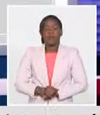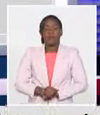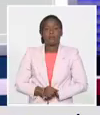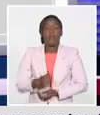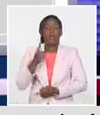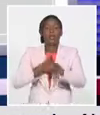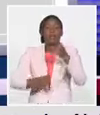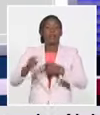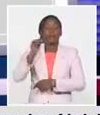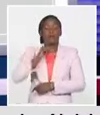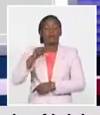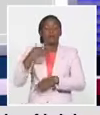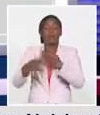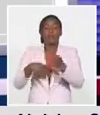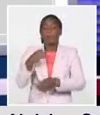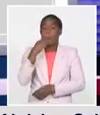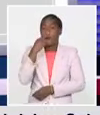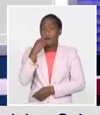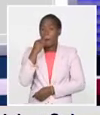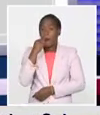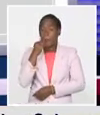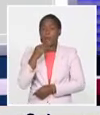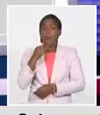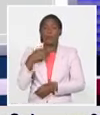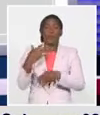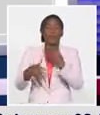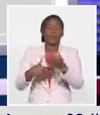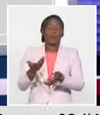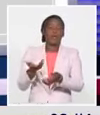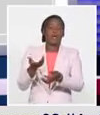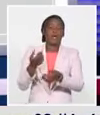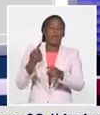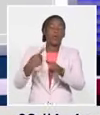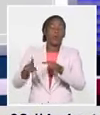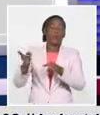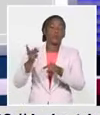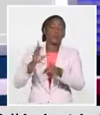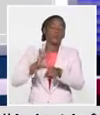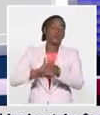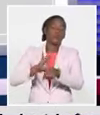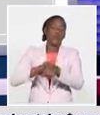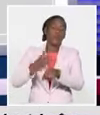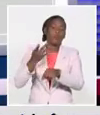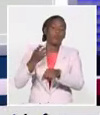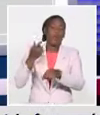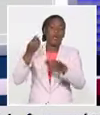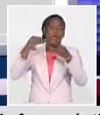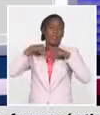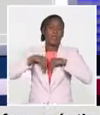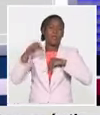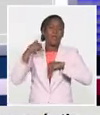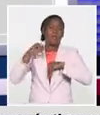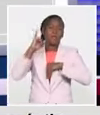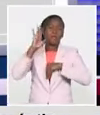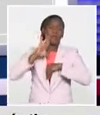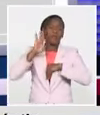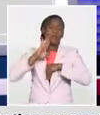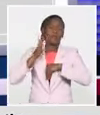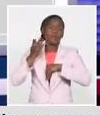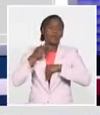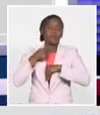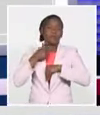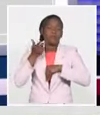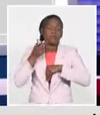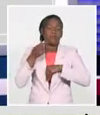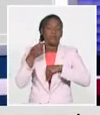alérgico tengan comorbilidad o algún tipo de infección en el momento que vayan a ser